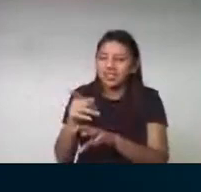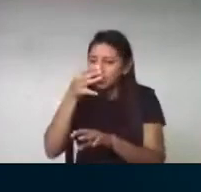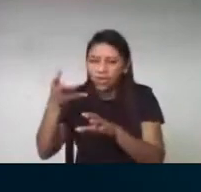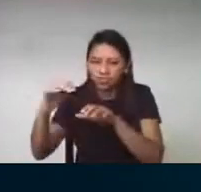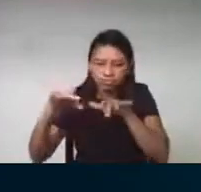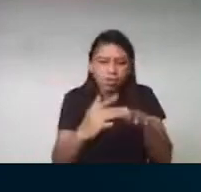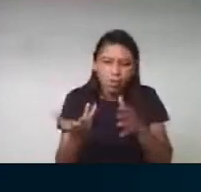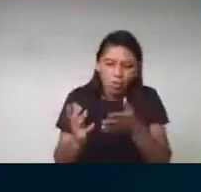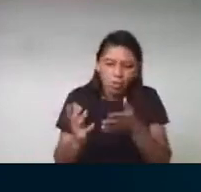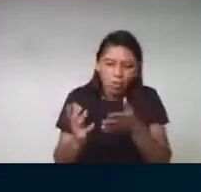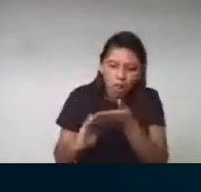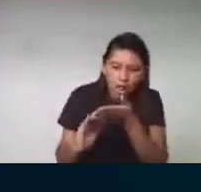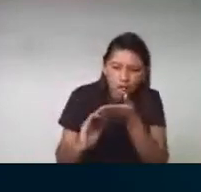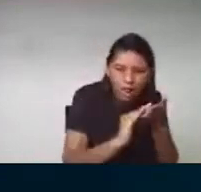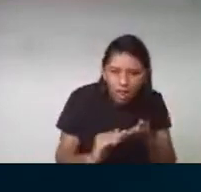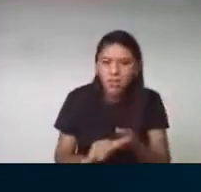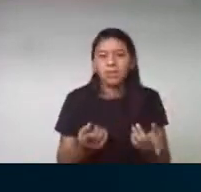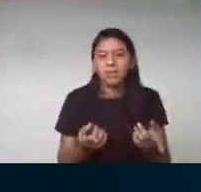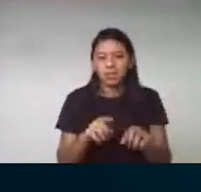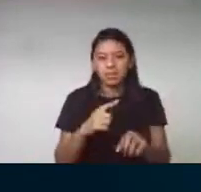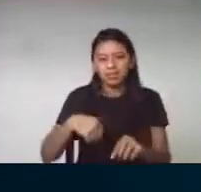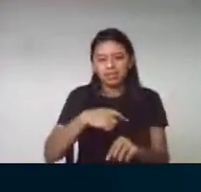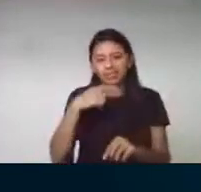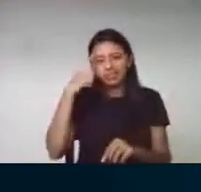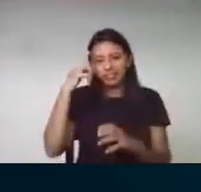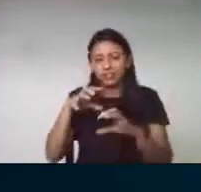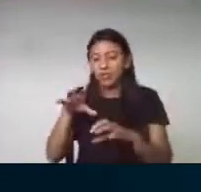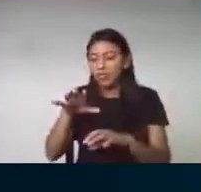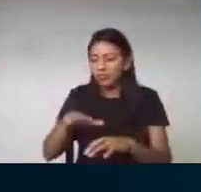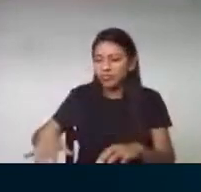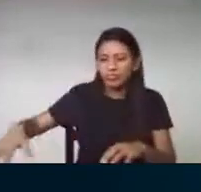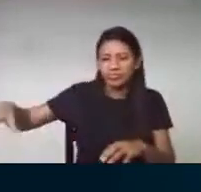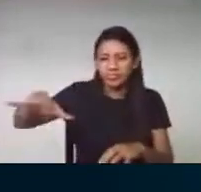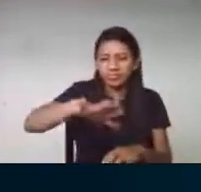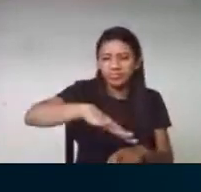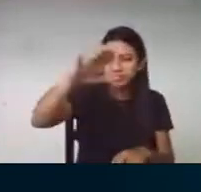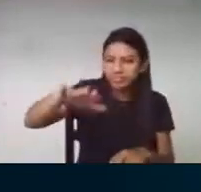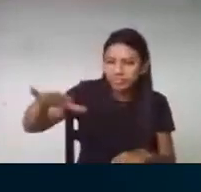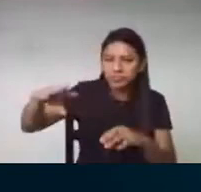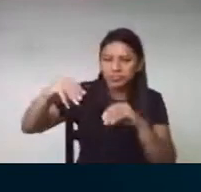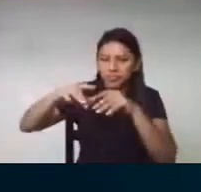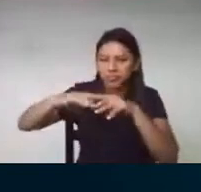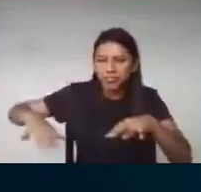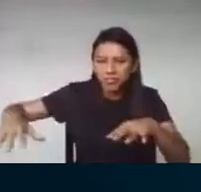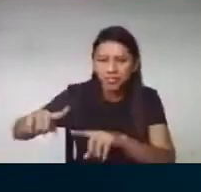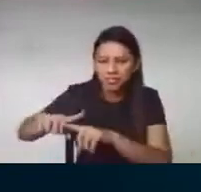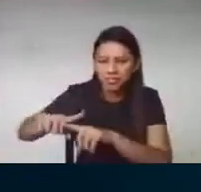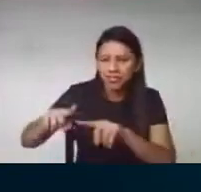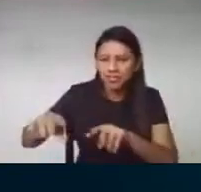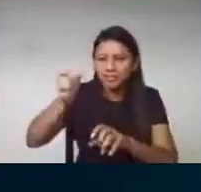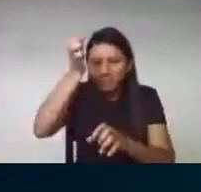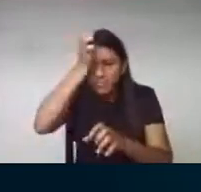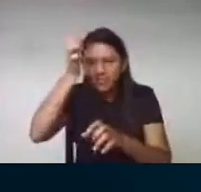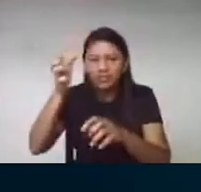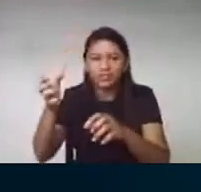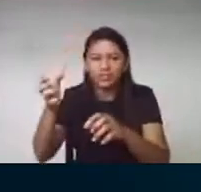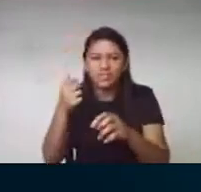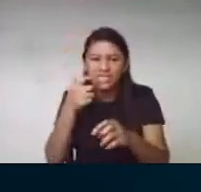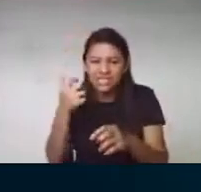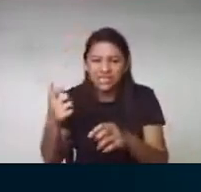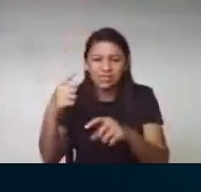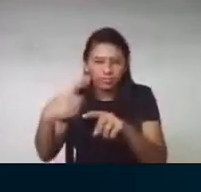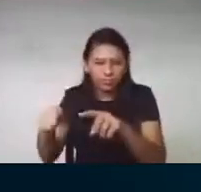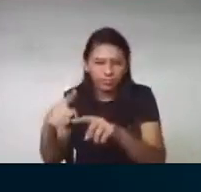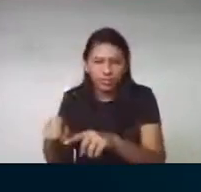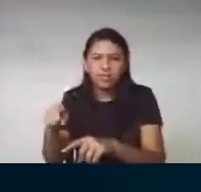el modelamiento de deformación de sólidos en todo lo que tiene que ver con la industria pesada. Vemos el ejemplo de una compuerta, de una válvula de